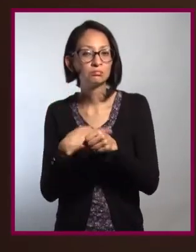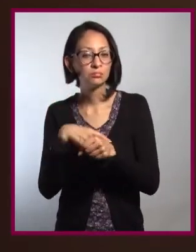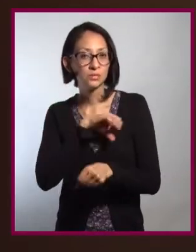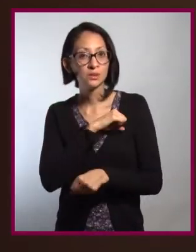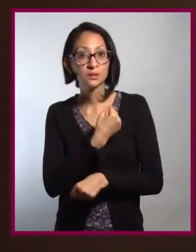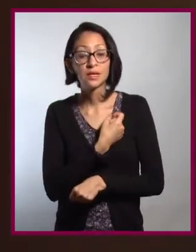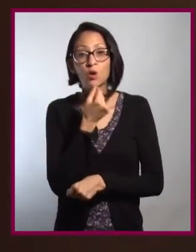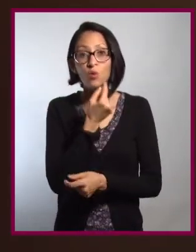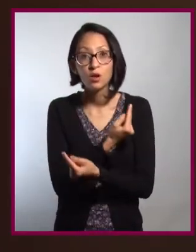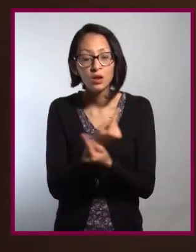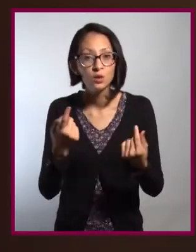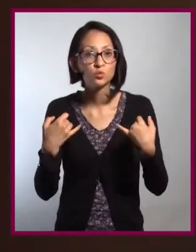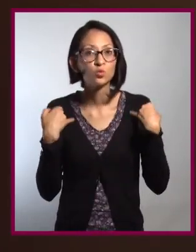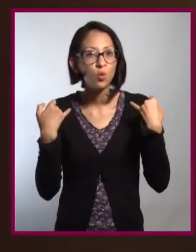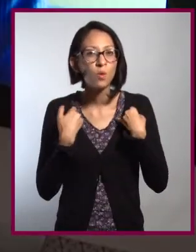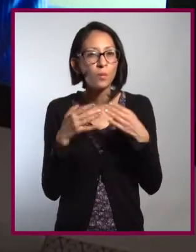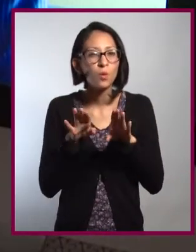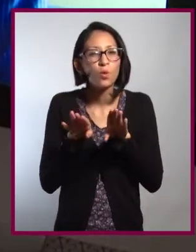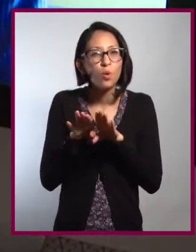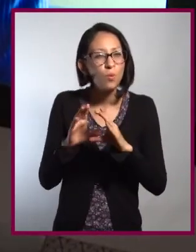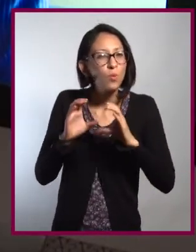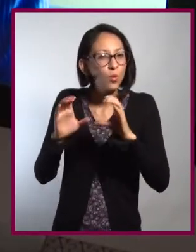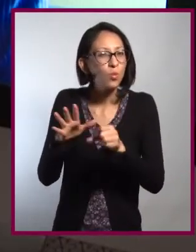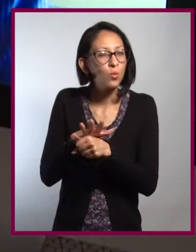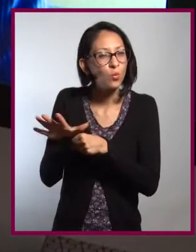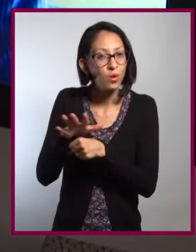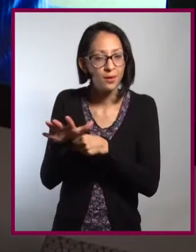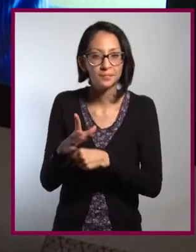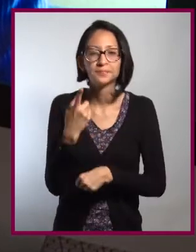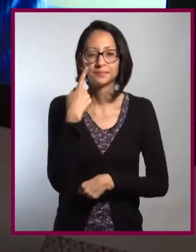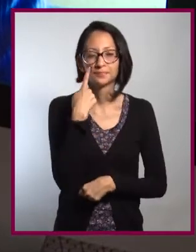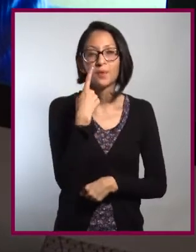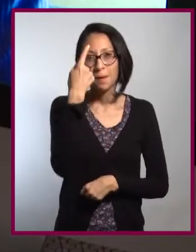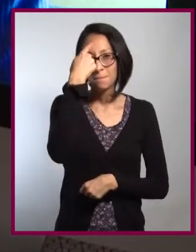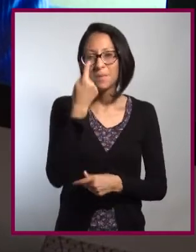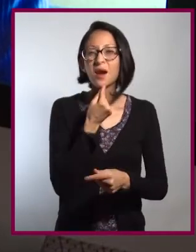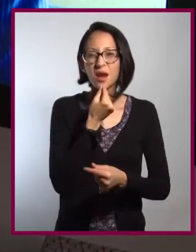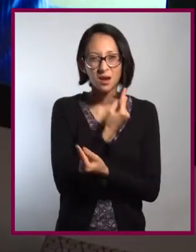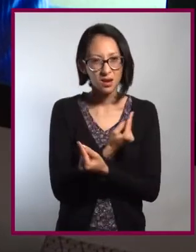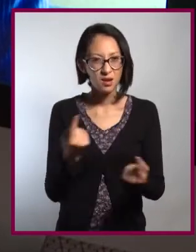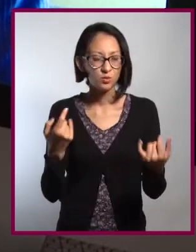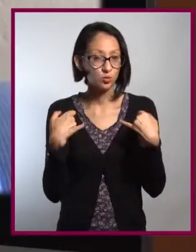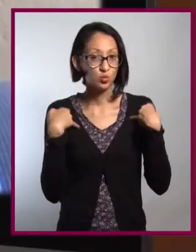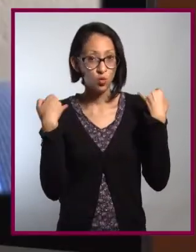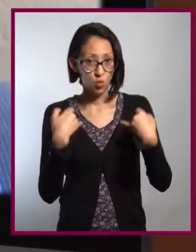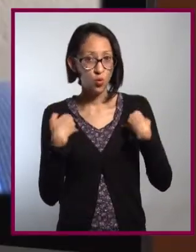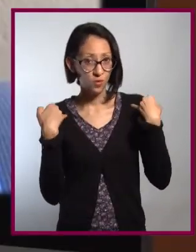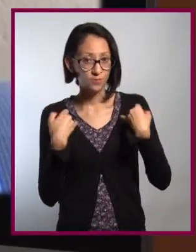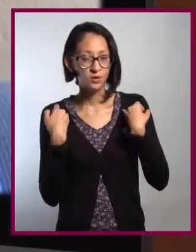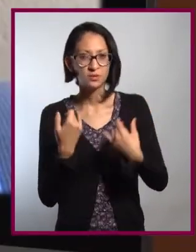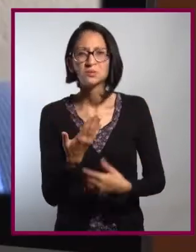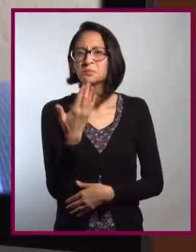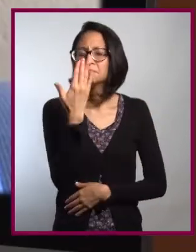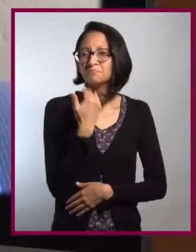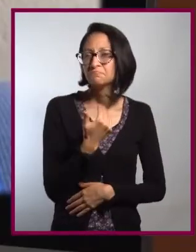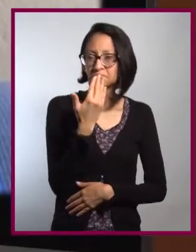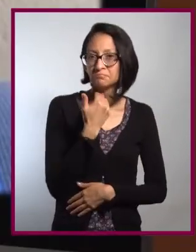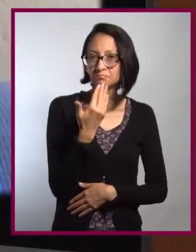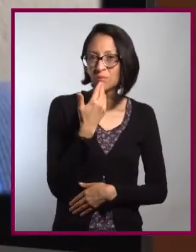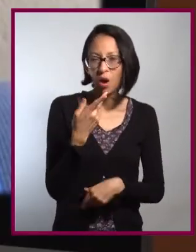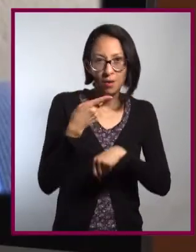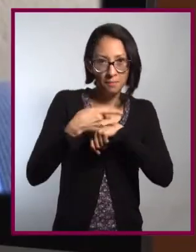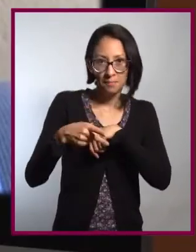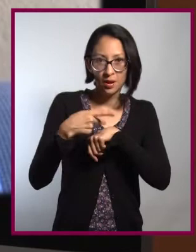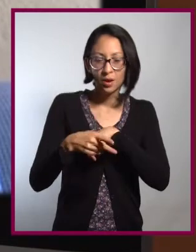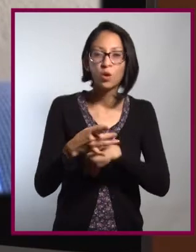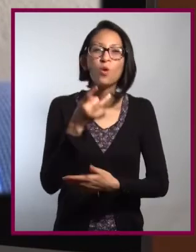medidas se pueden tomar para evitar estos riesgos? En realidad, para niños, niñas y adolescentes no existe gran riesgo. Lo que